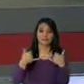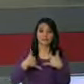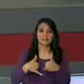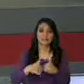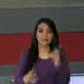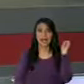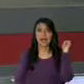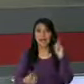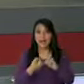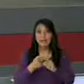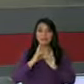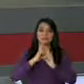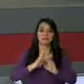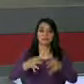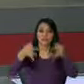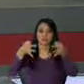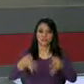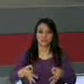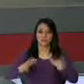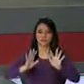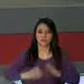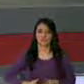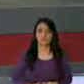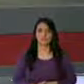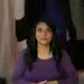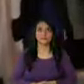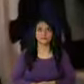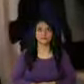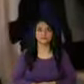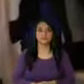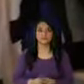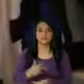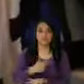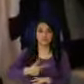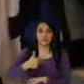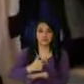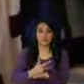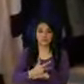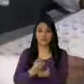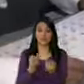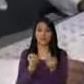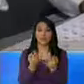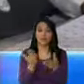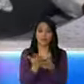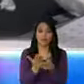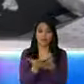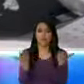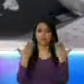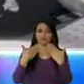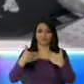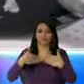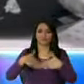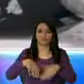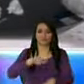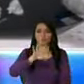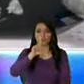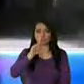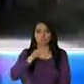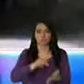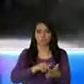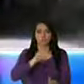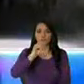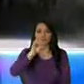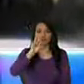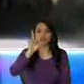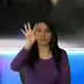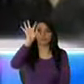un pronunciamiento de las autoridades. En Carchi terminó el escrutinio de las actas en donde se registró el 51.07%